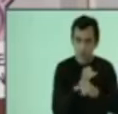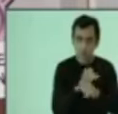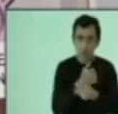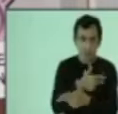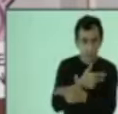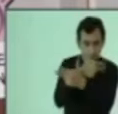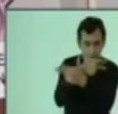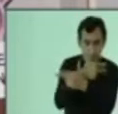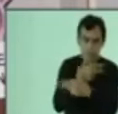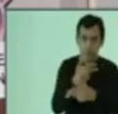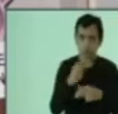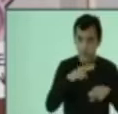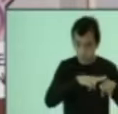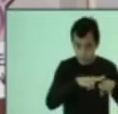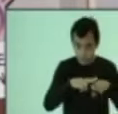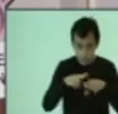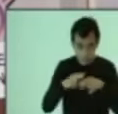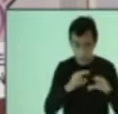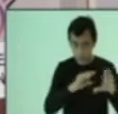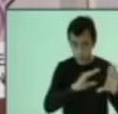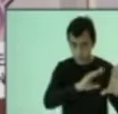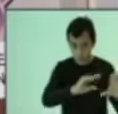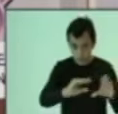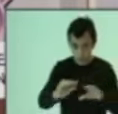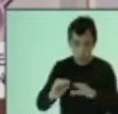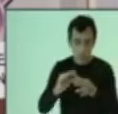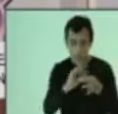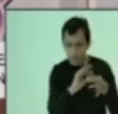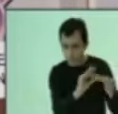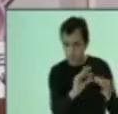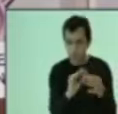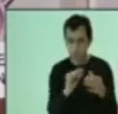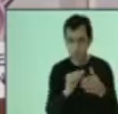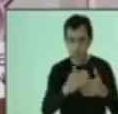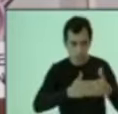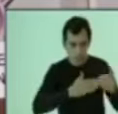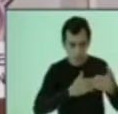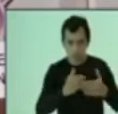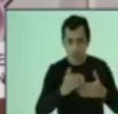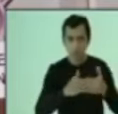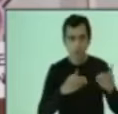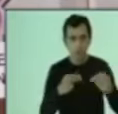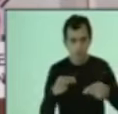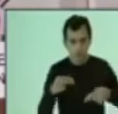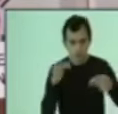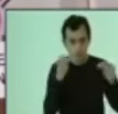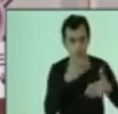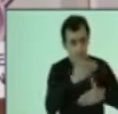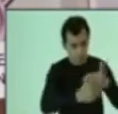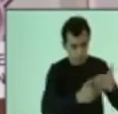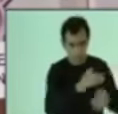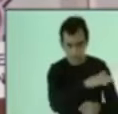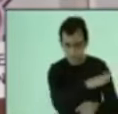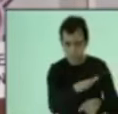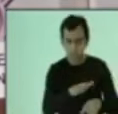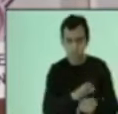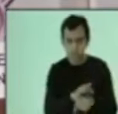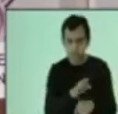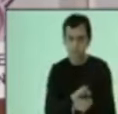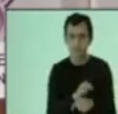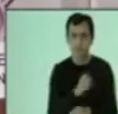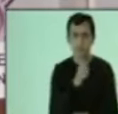el tiempo correspondiente, donde se les enseñará cómo crear modelos de negocios sustentables. De igual forma, vamos a